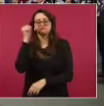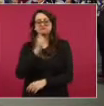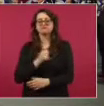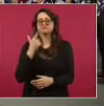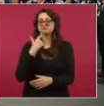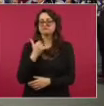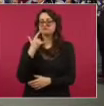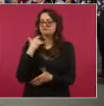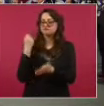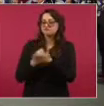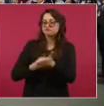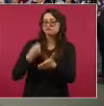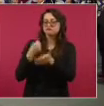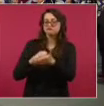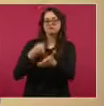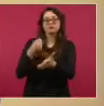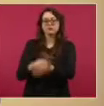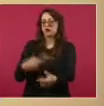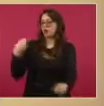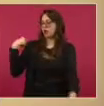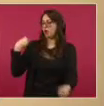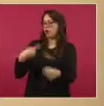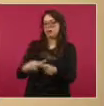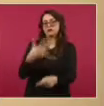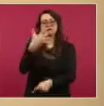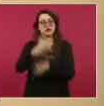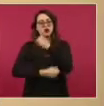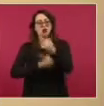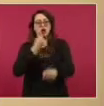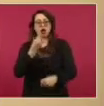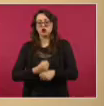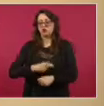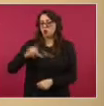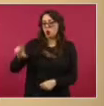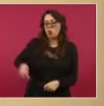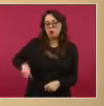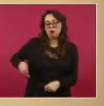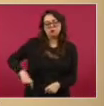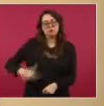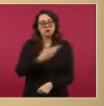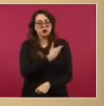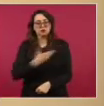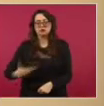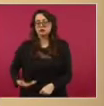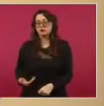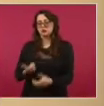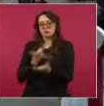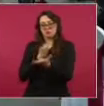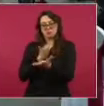recuperación salarial que ha venido instrumentando su gobierno, señor presidente, porque era tiempo